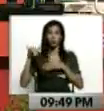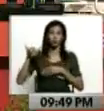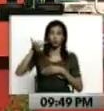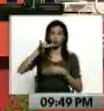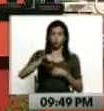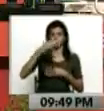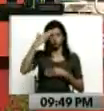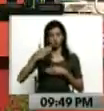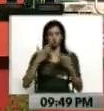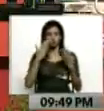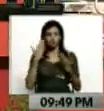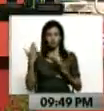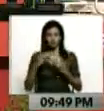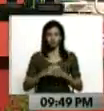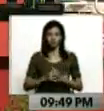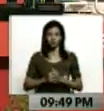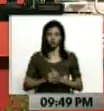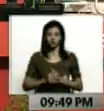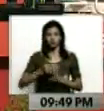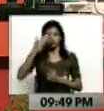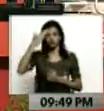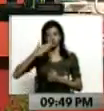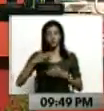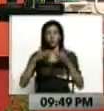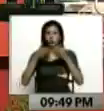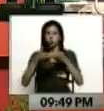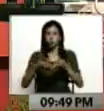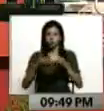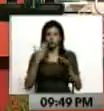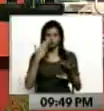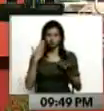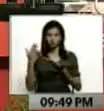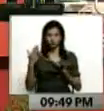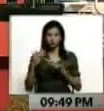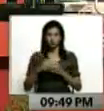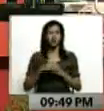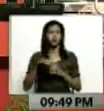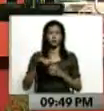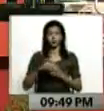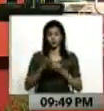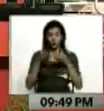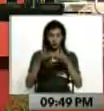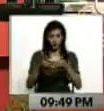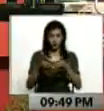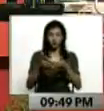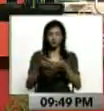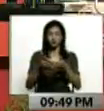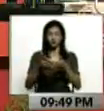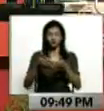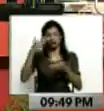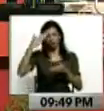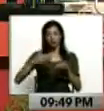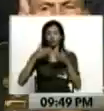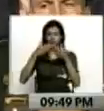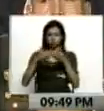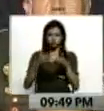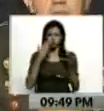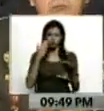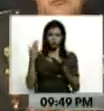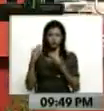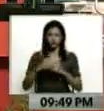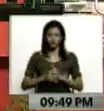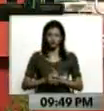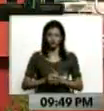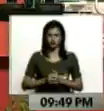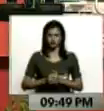El capitán de navío Leonardo Antonio Alonso Hernández El capitán de na José Miguel buer El capitán